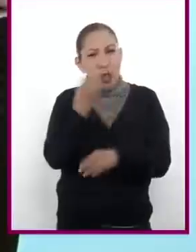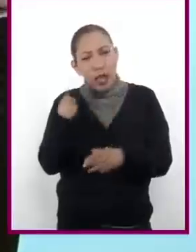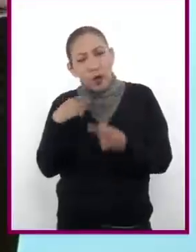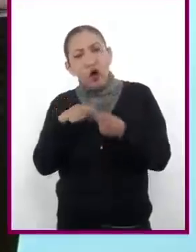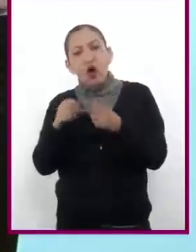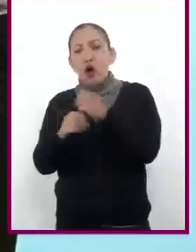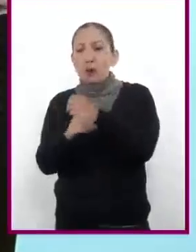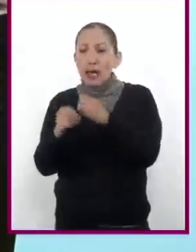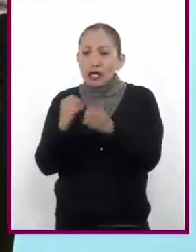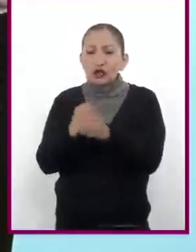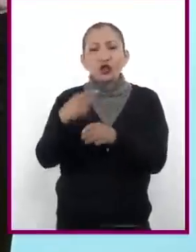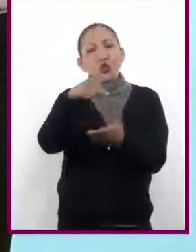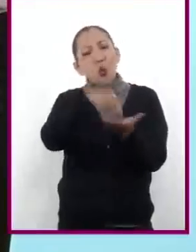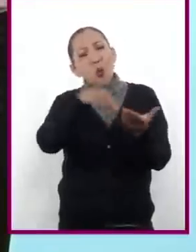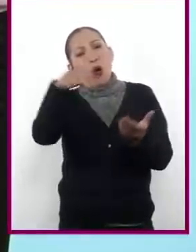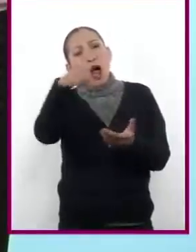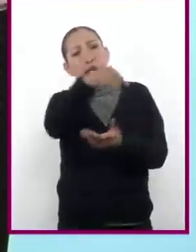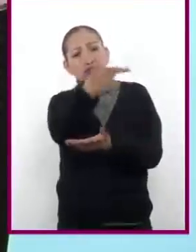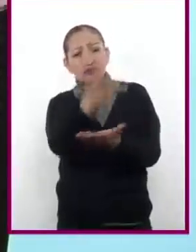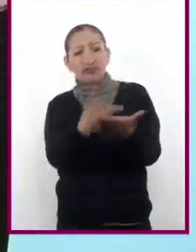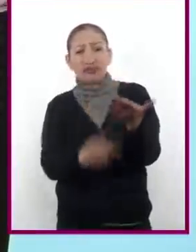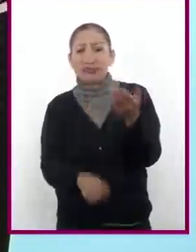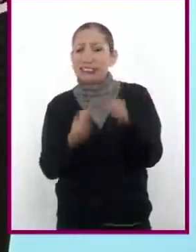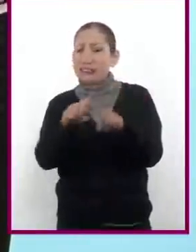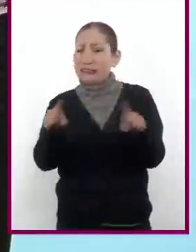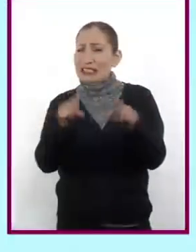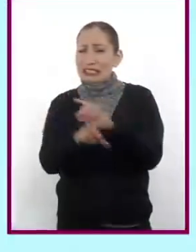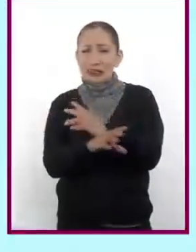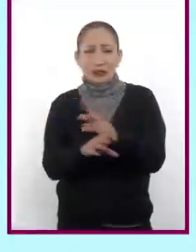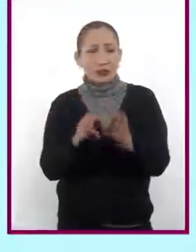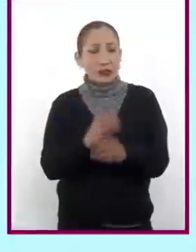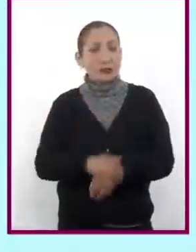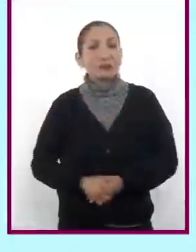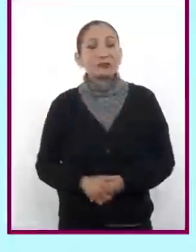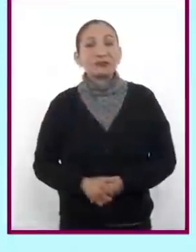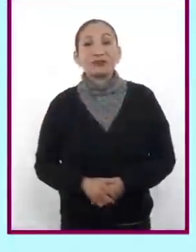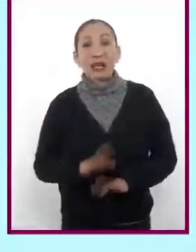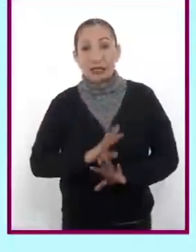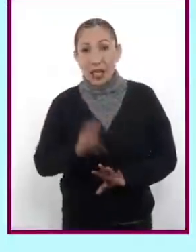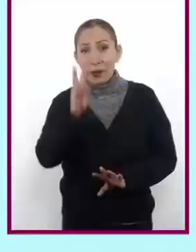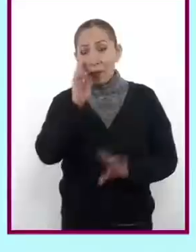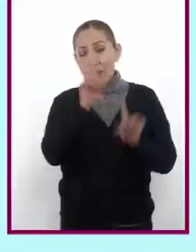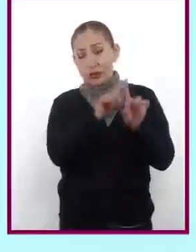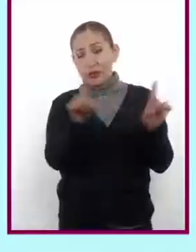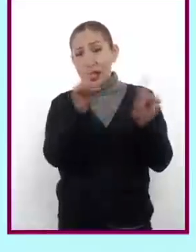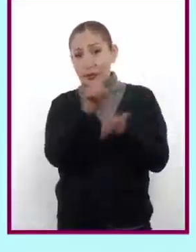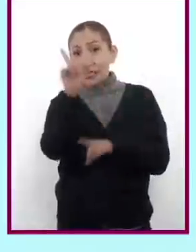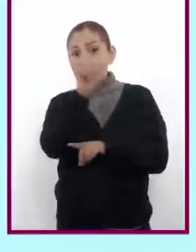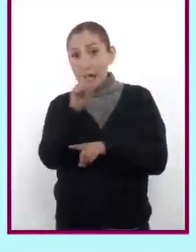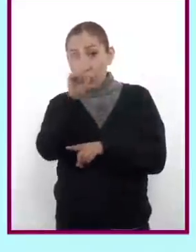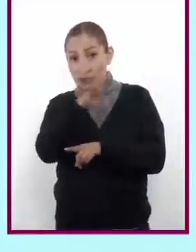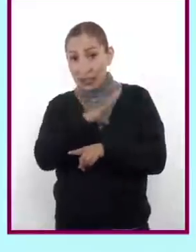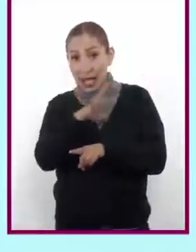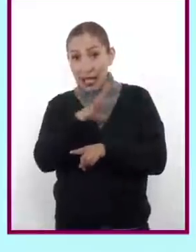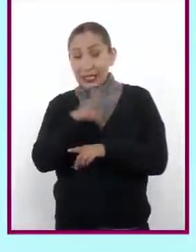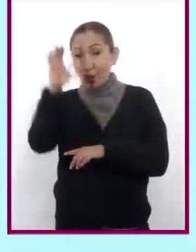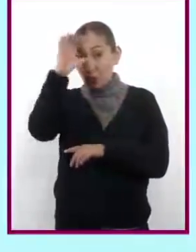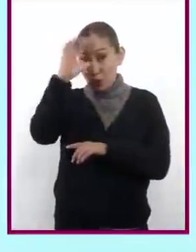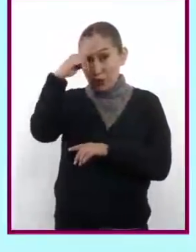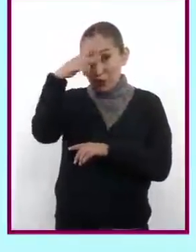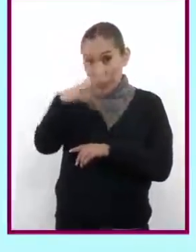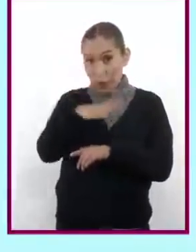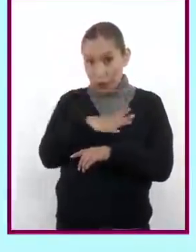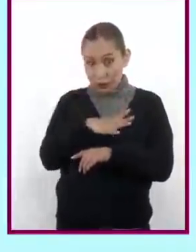lugares, objetos y la lista es muy larga. Ya que vimos la diversidad lingüística y cultural de nuestro